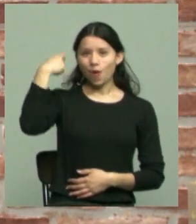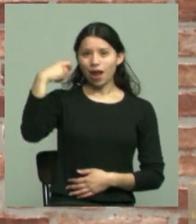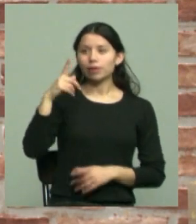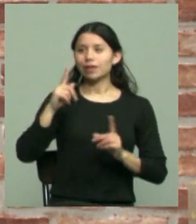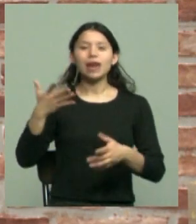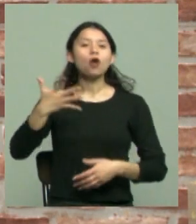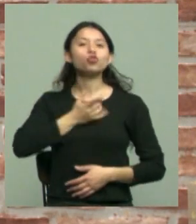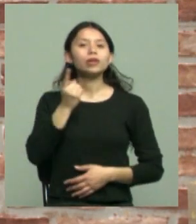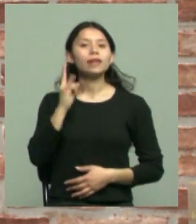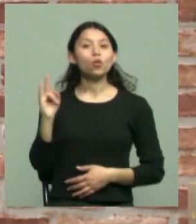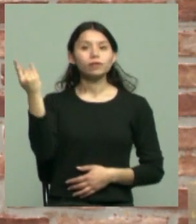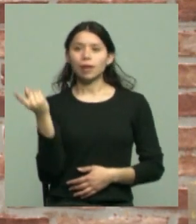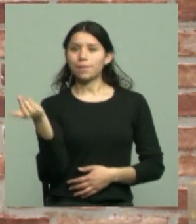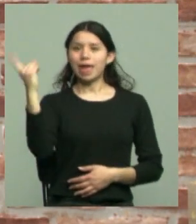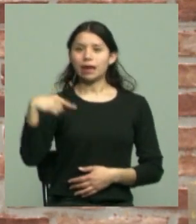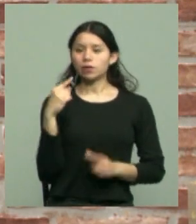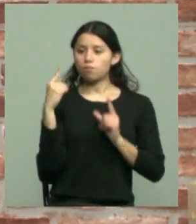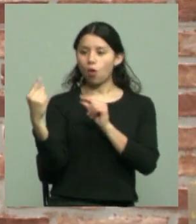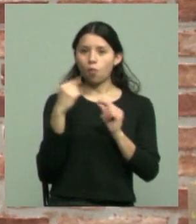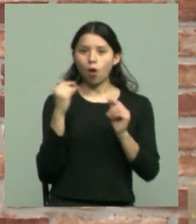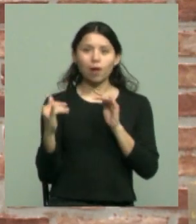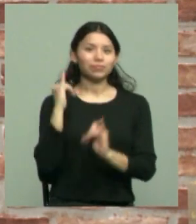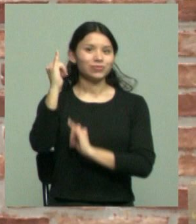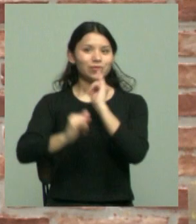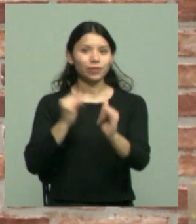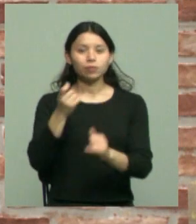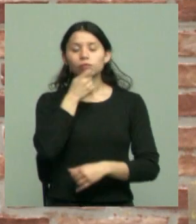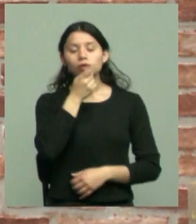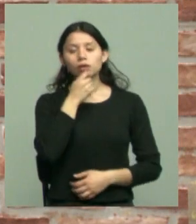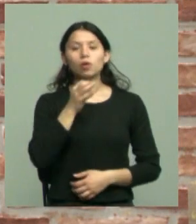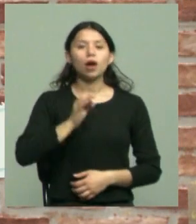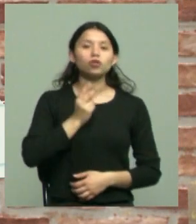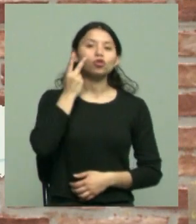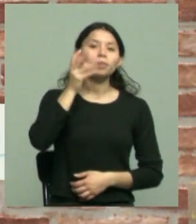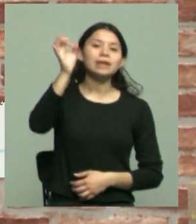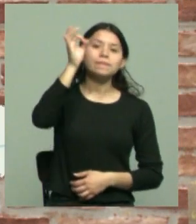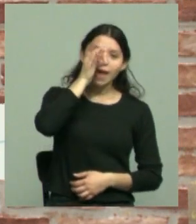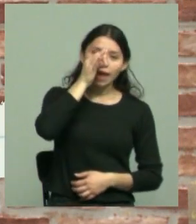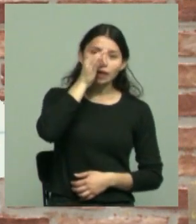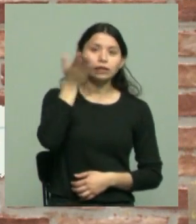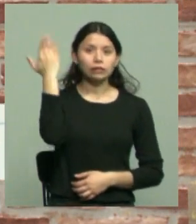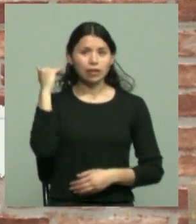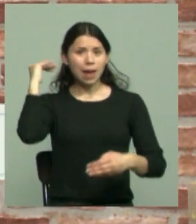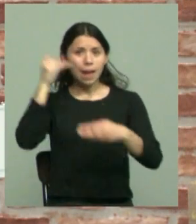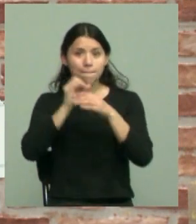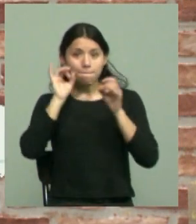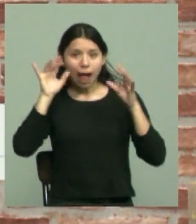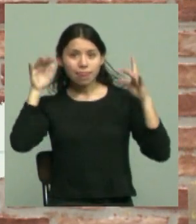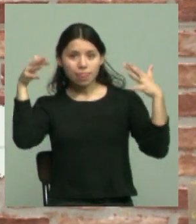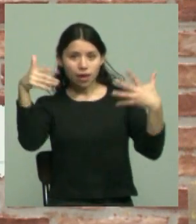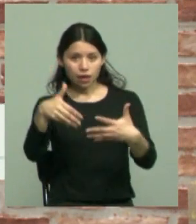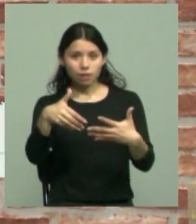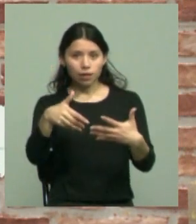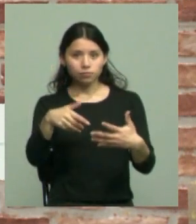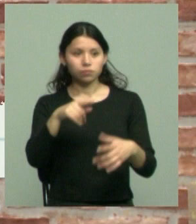universidad que han dicho, bueno, a partir de lo que sucedía en el 2020 con la pandemia, empezaba a aplicarse, ya se estaba aplicando previamente